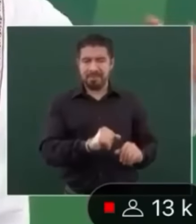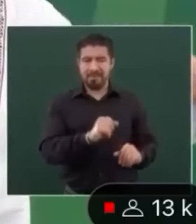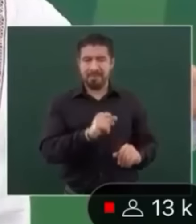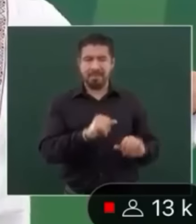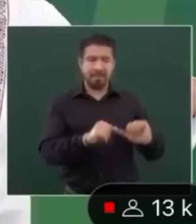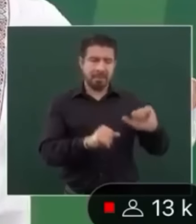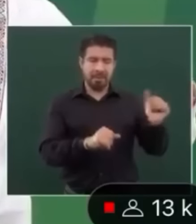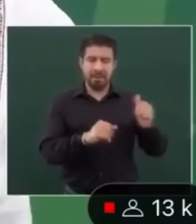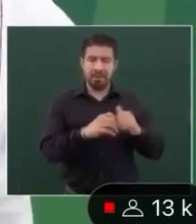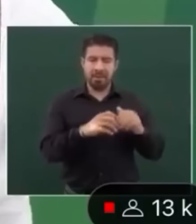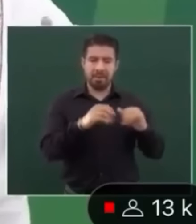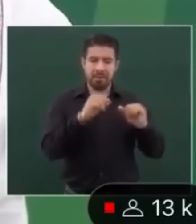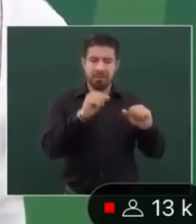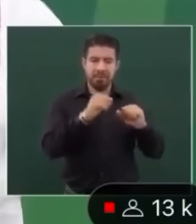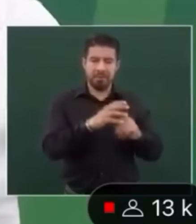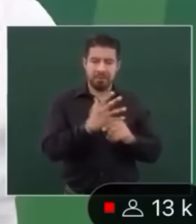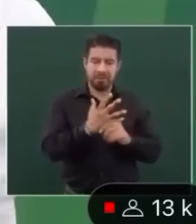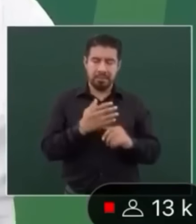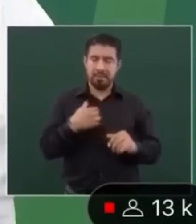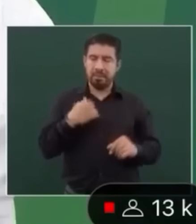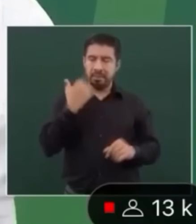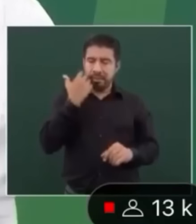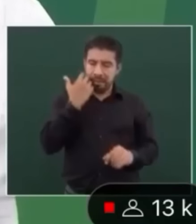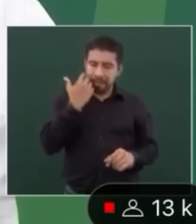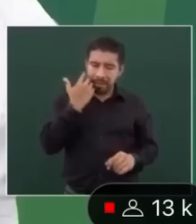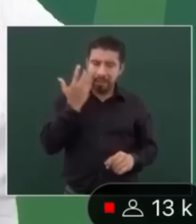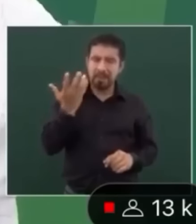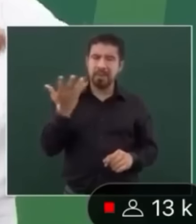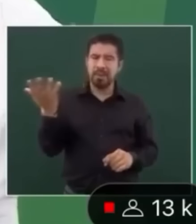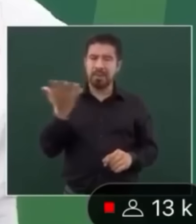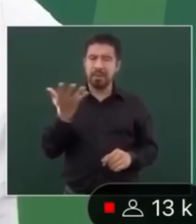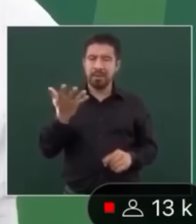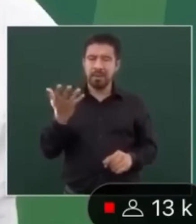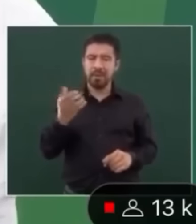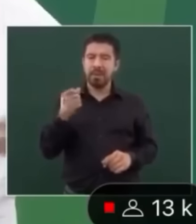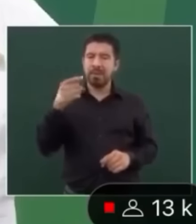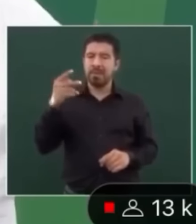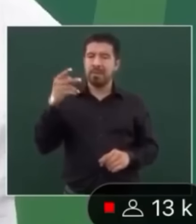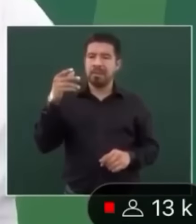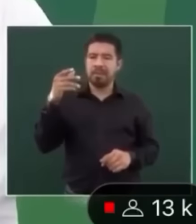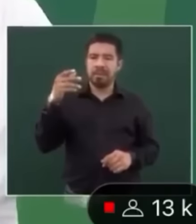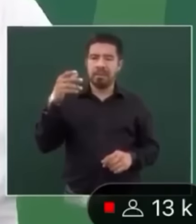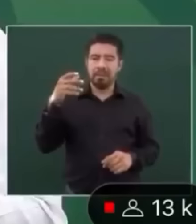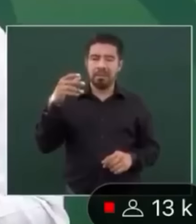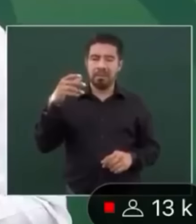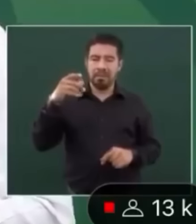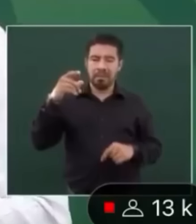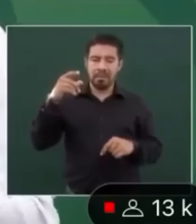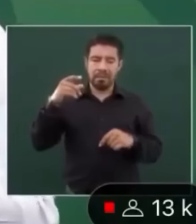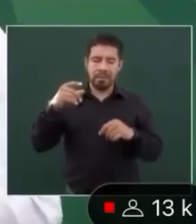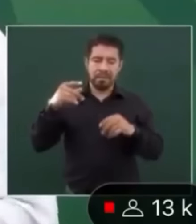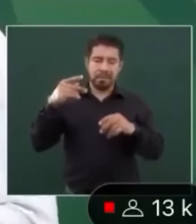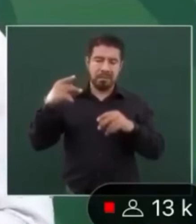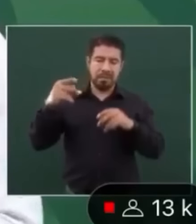querido bajarla y han roto todo el sistema